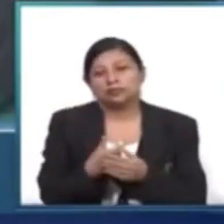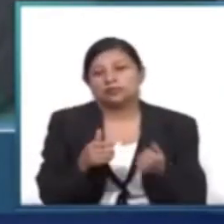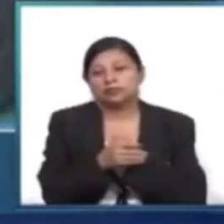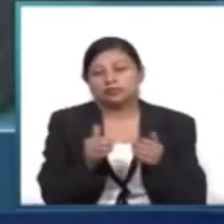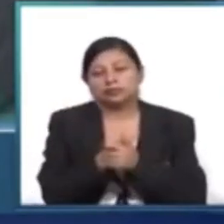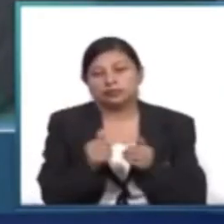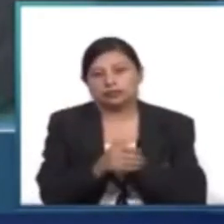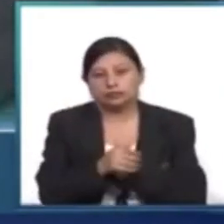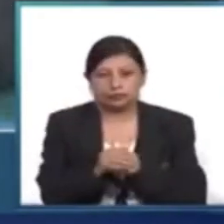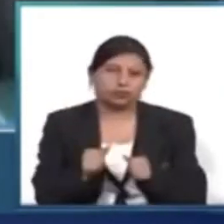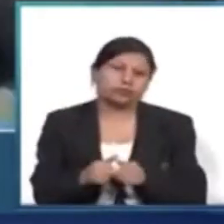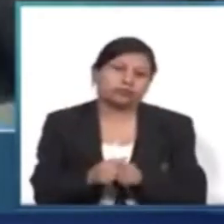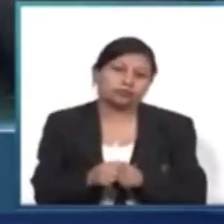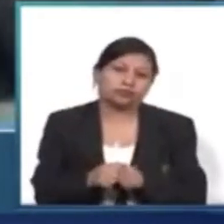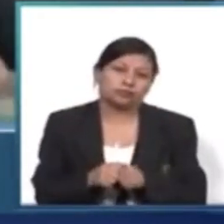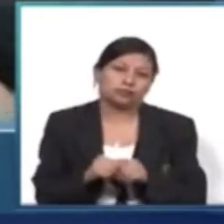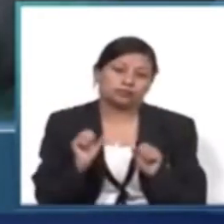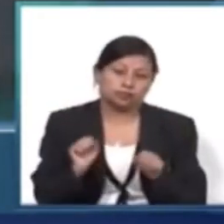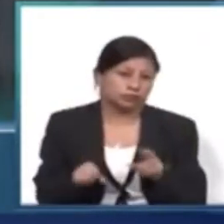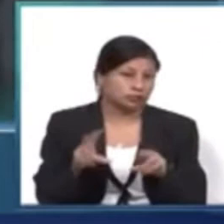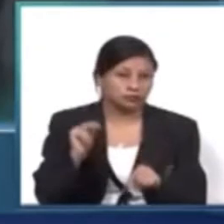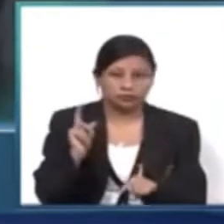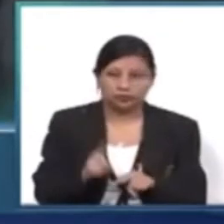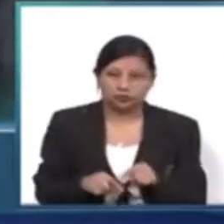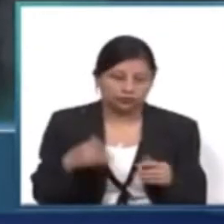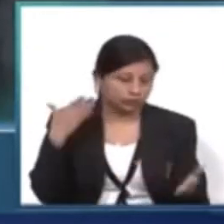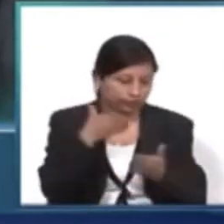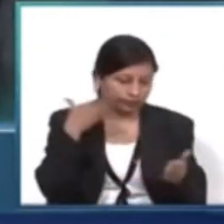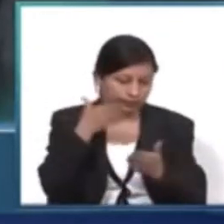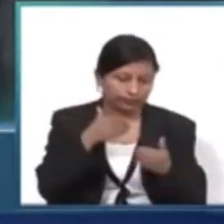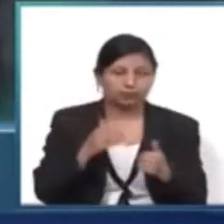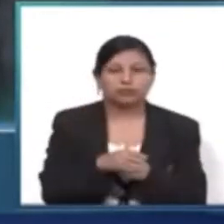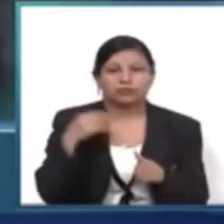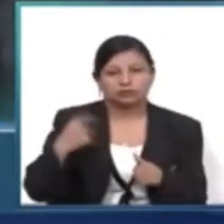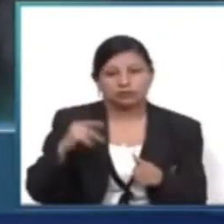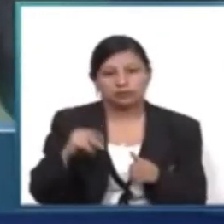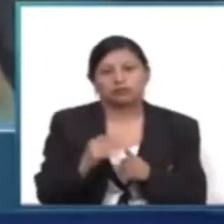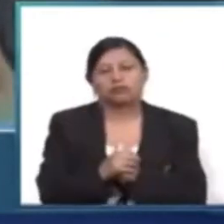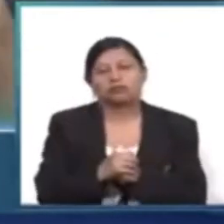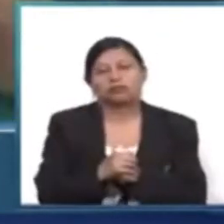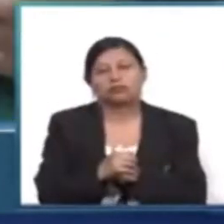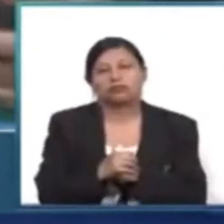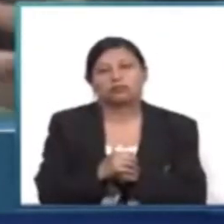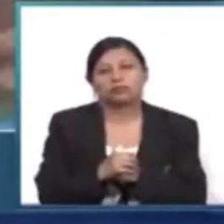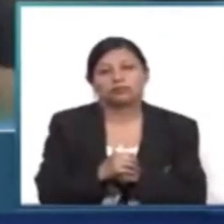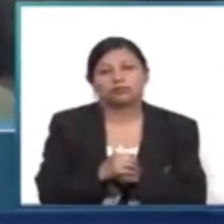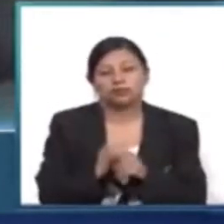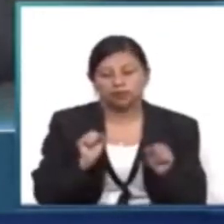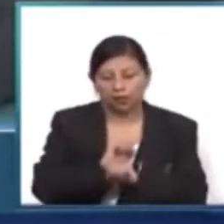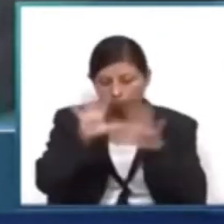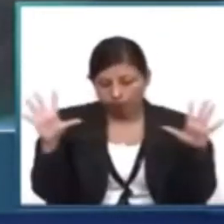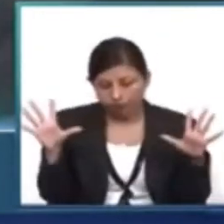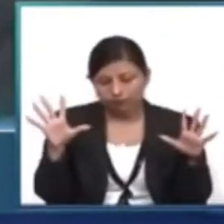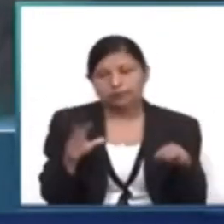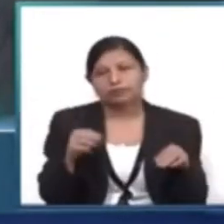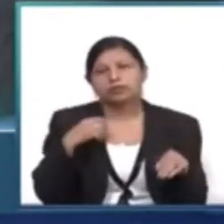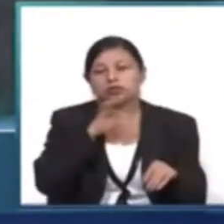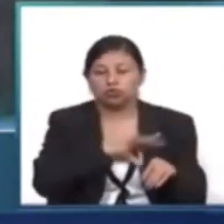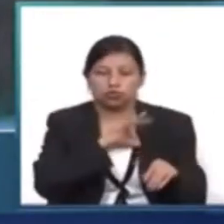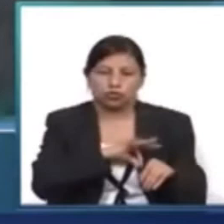preocupantes y pues si no los atacamos rápido, pues puede ser que sea una bomba